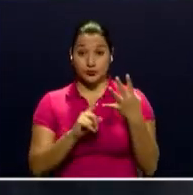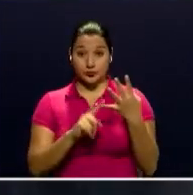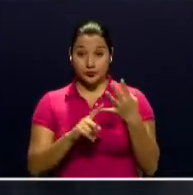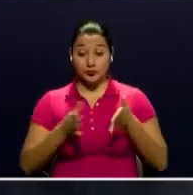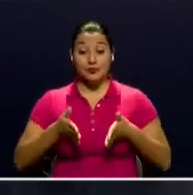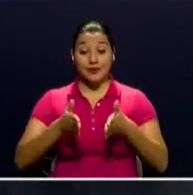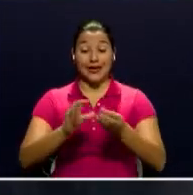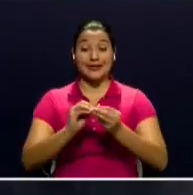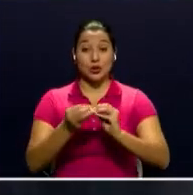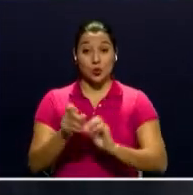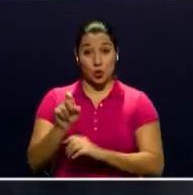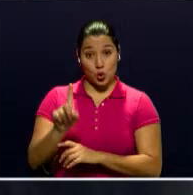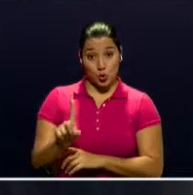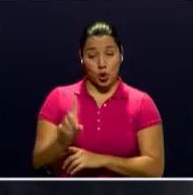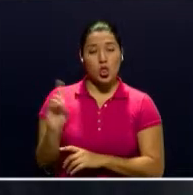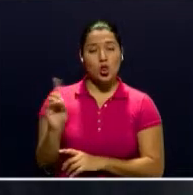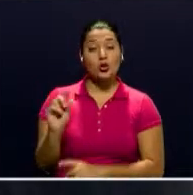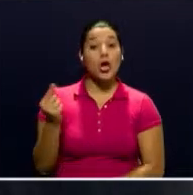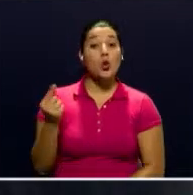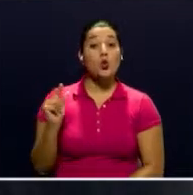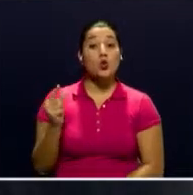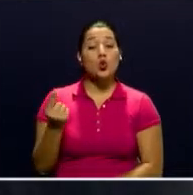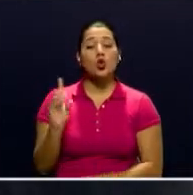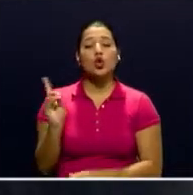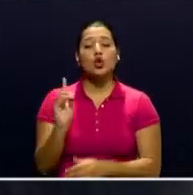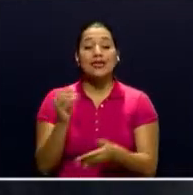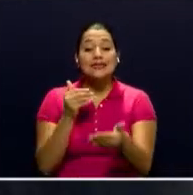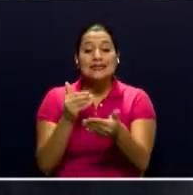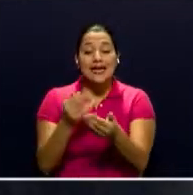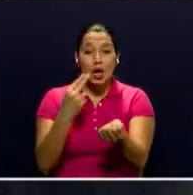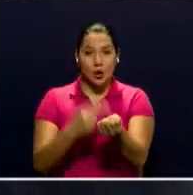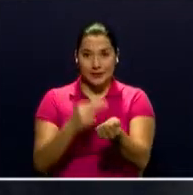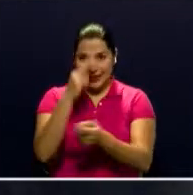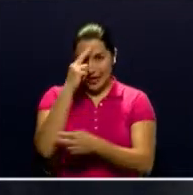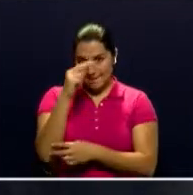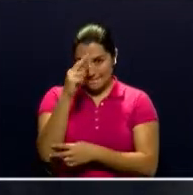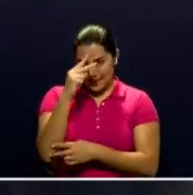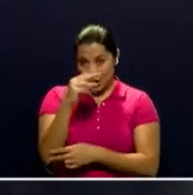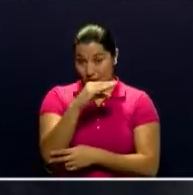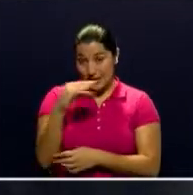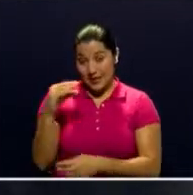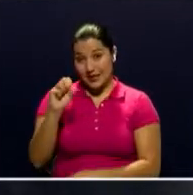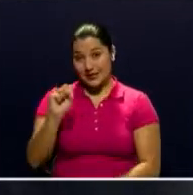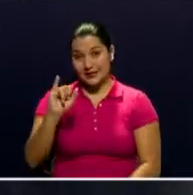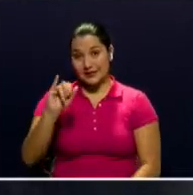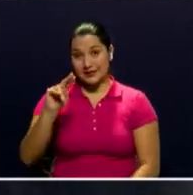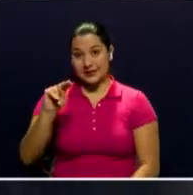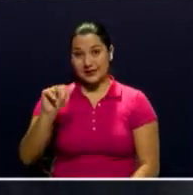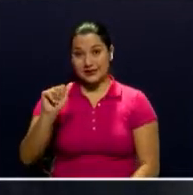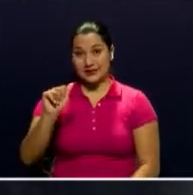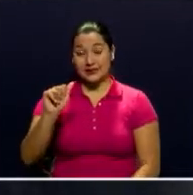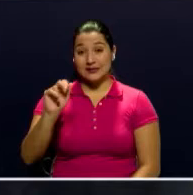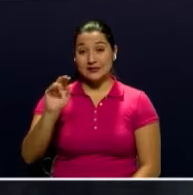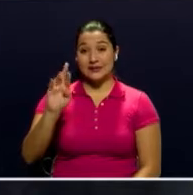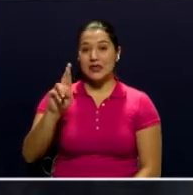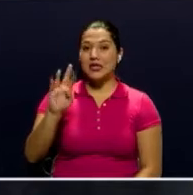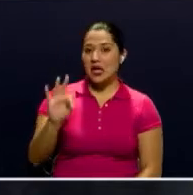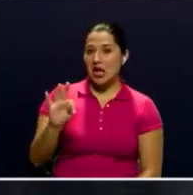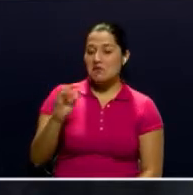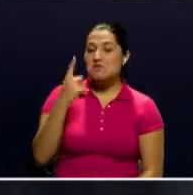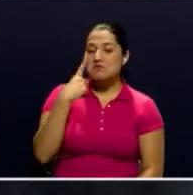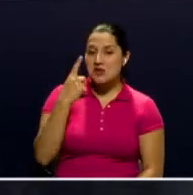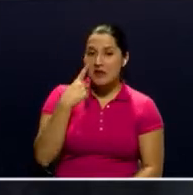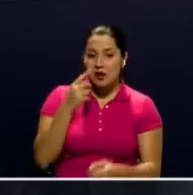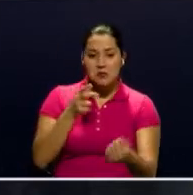la ruta 1 en La Uruca, en las cercanías del Hospital México y del CINART, y se ve una circulación